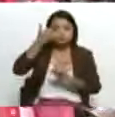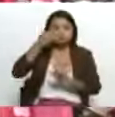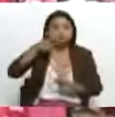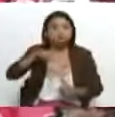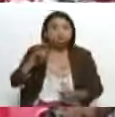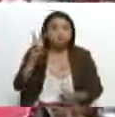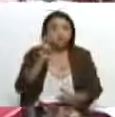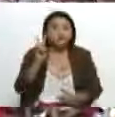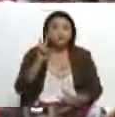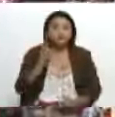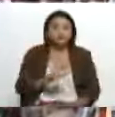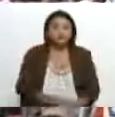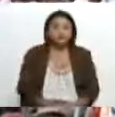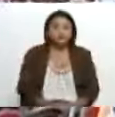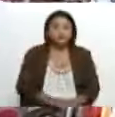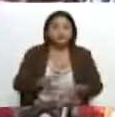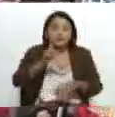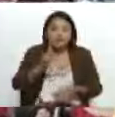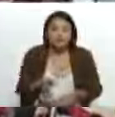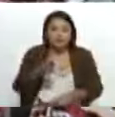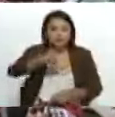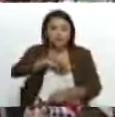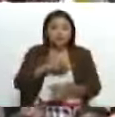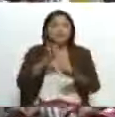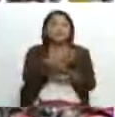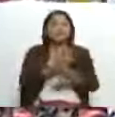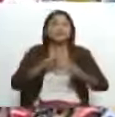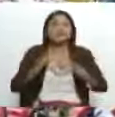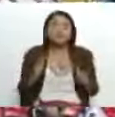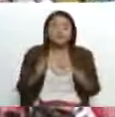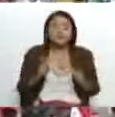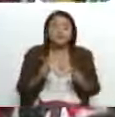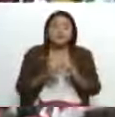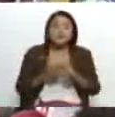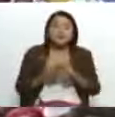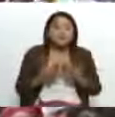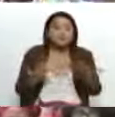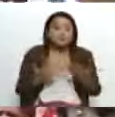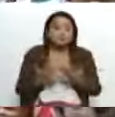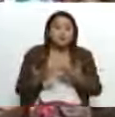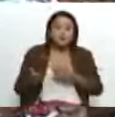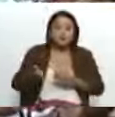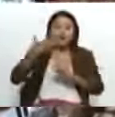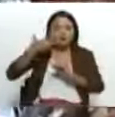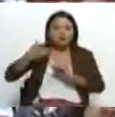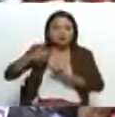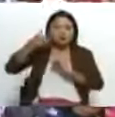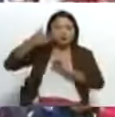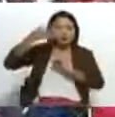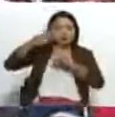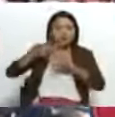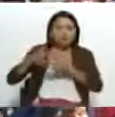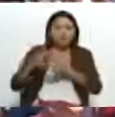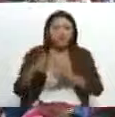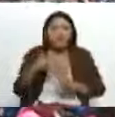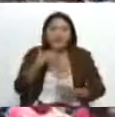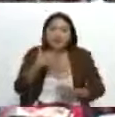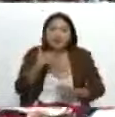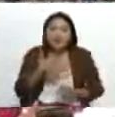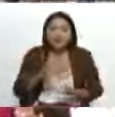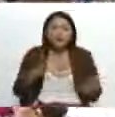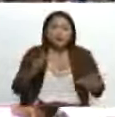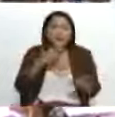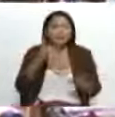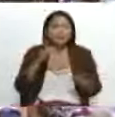y nuestra autodeterminación. Contra todo acto de arbitrariedad imperialista, como lo fue el